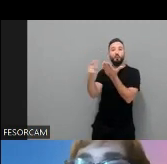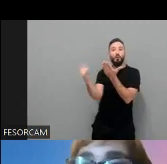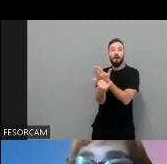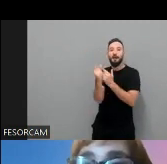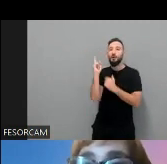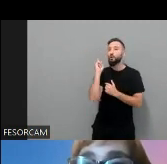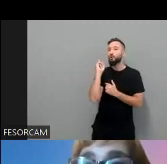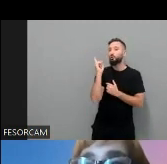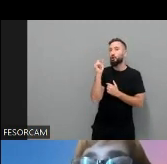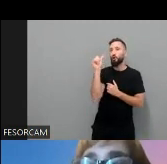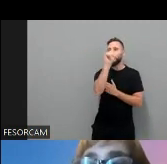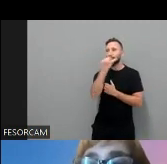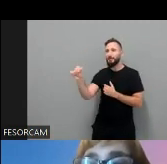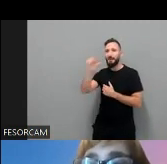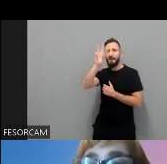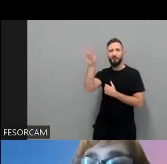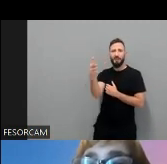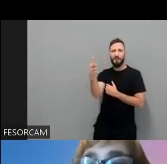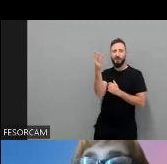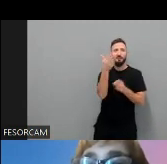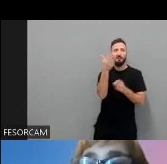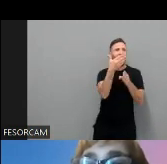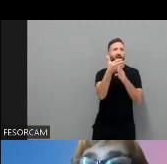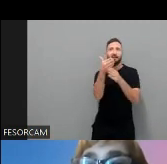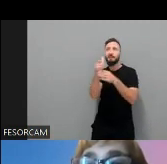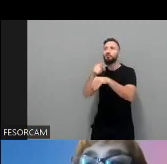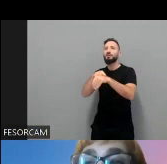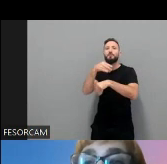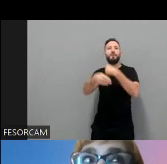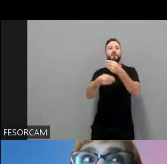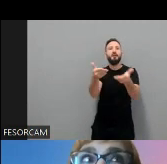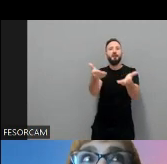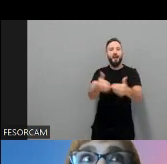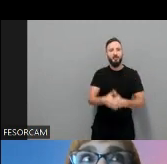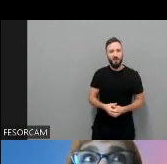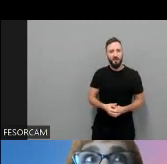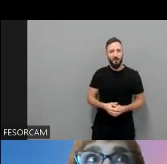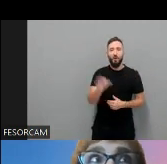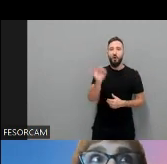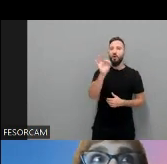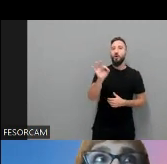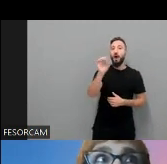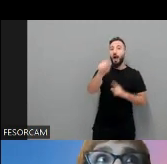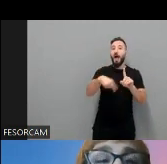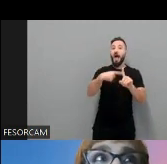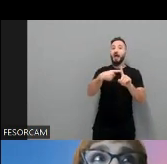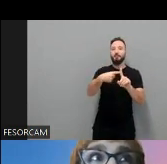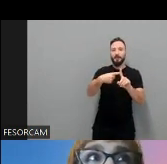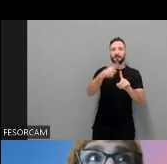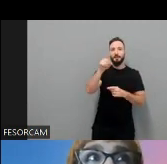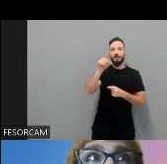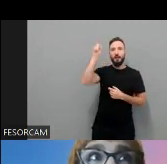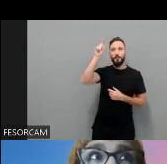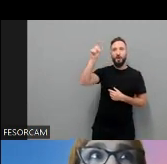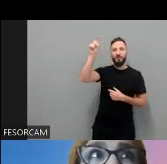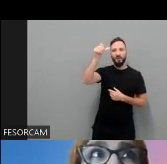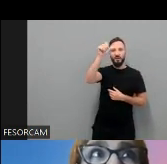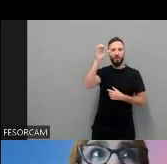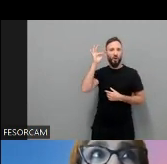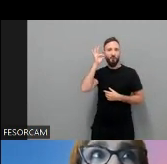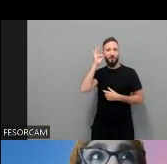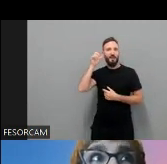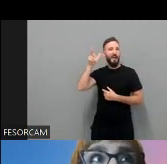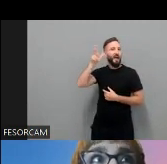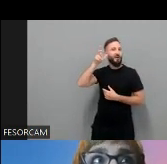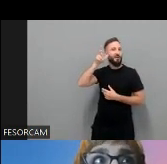3 horas a la semana. ¿Y en el resto del tiempo? Y además, ese maestro o esa maestra de audición y